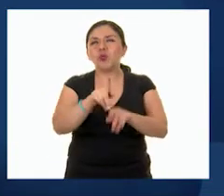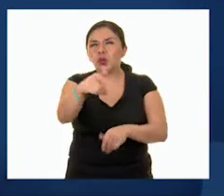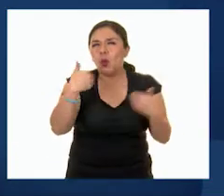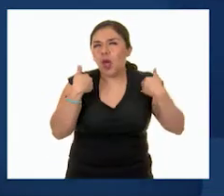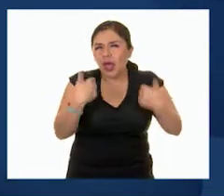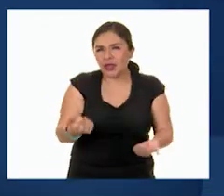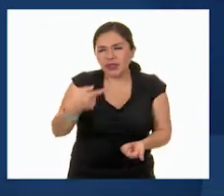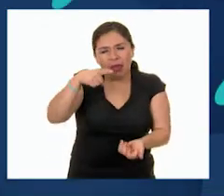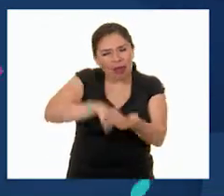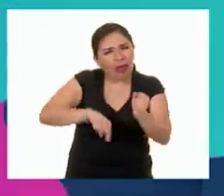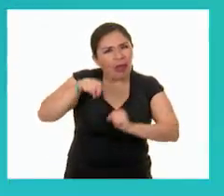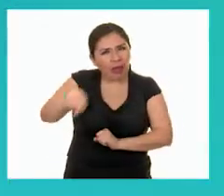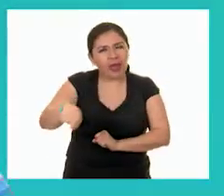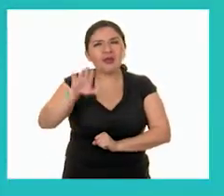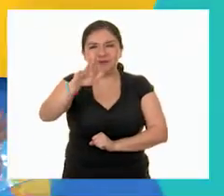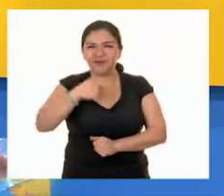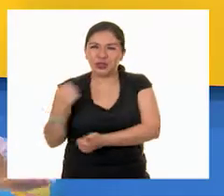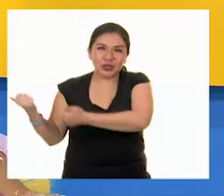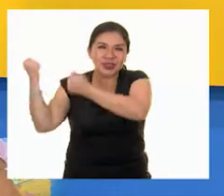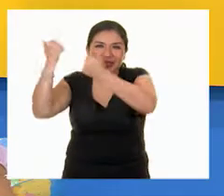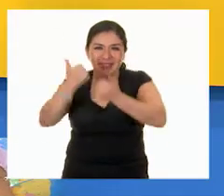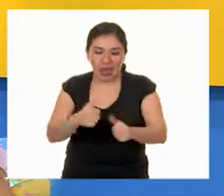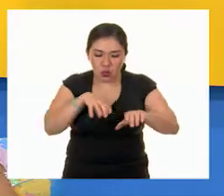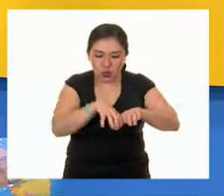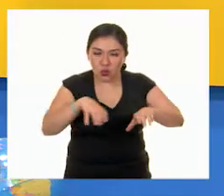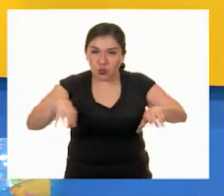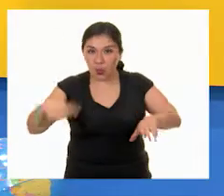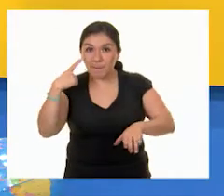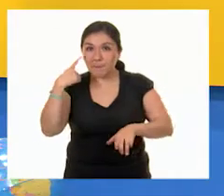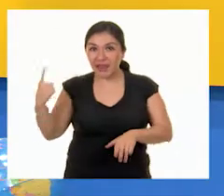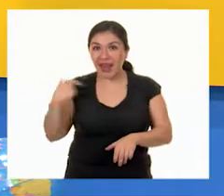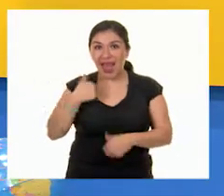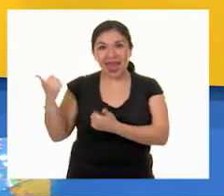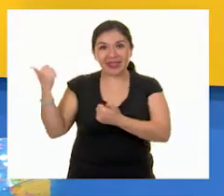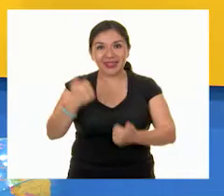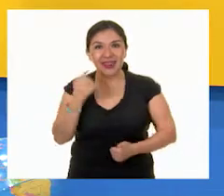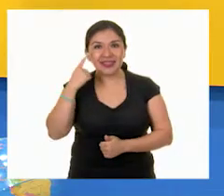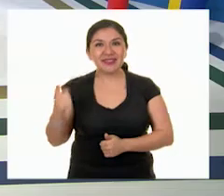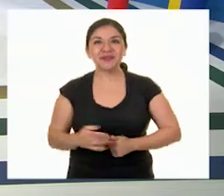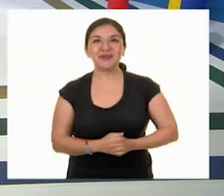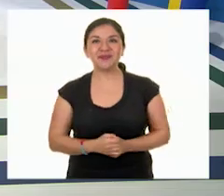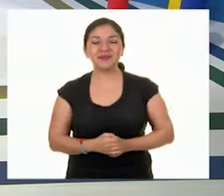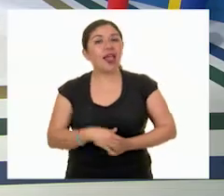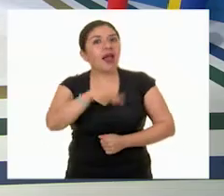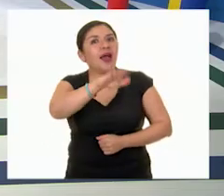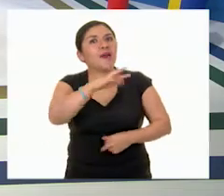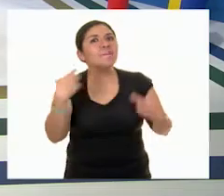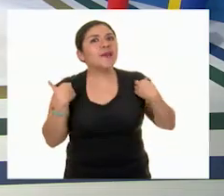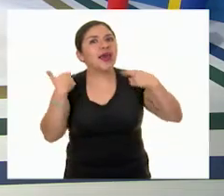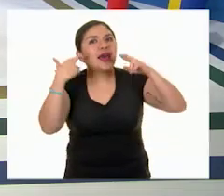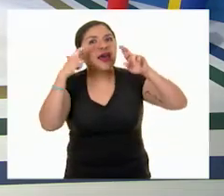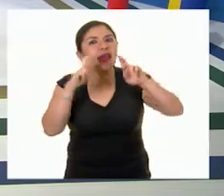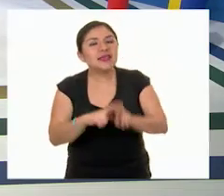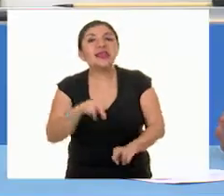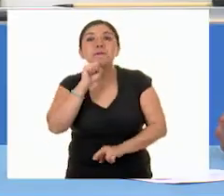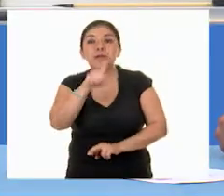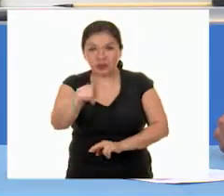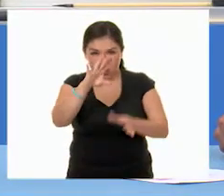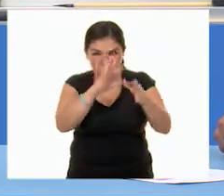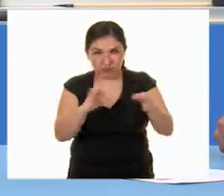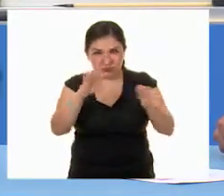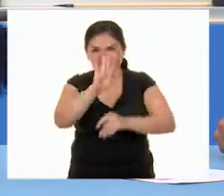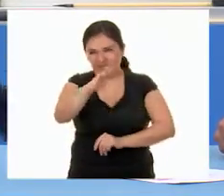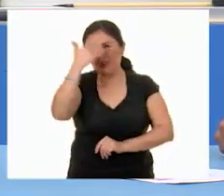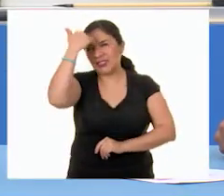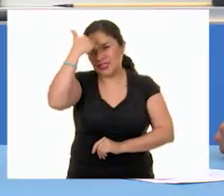la situación, he traído estos cubos que tenemos aquí. ¡Oh! ¡Maestra! Hablando de cubos, ¿sabe